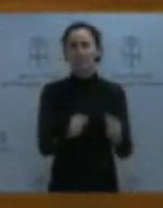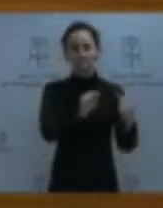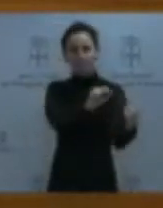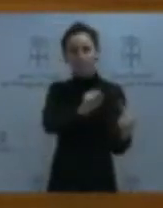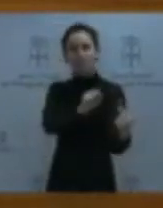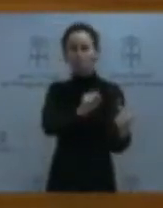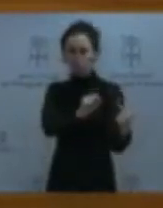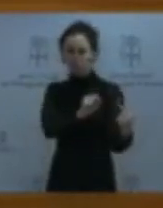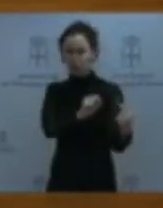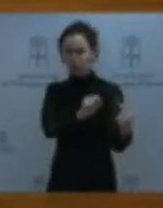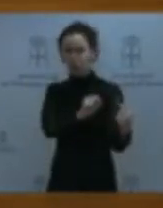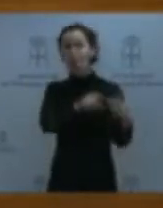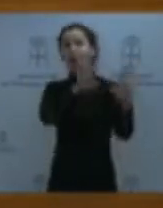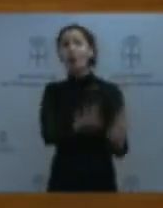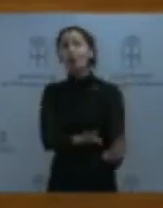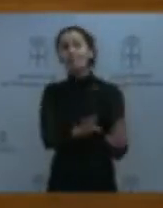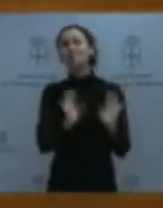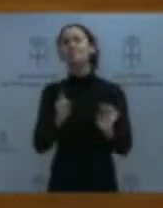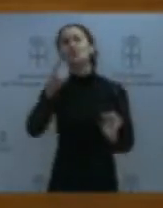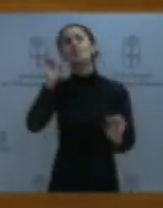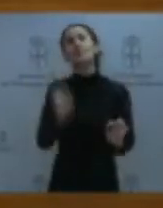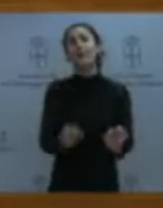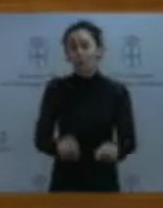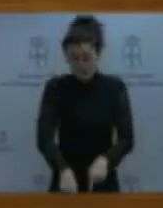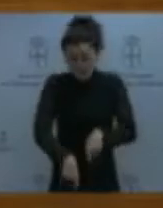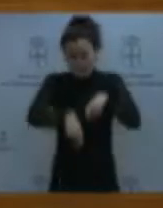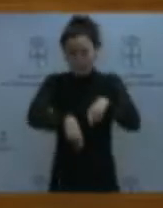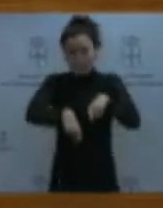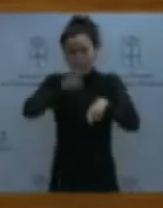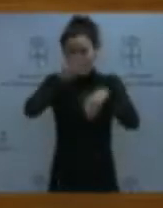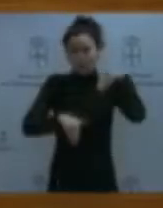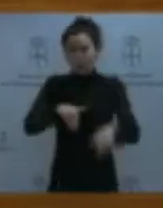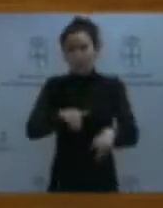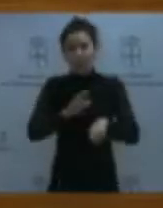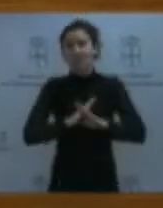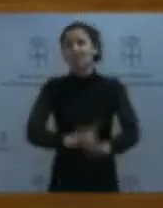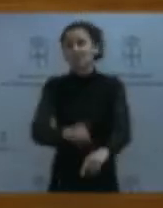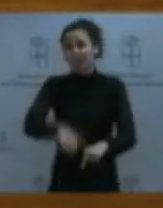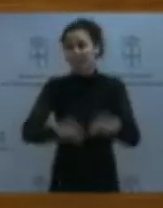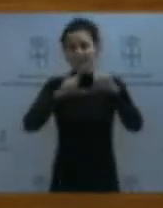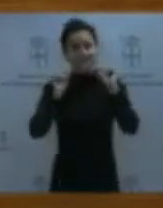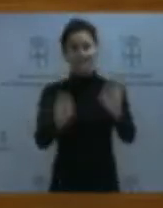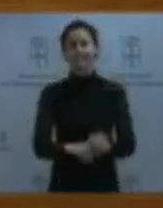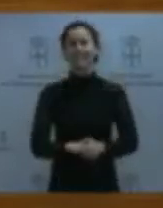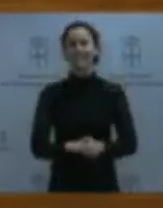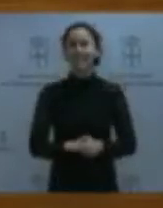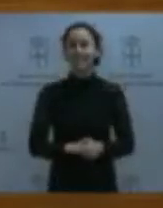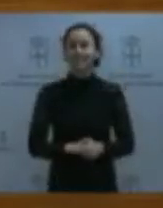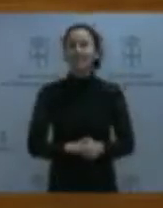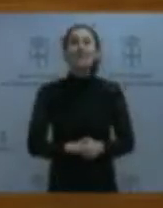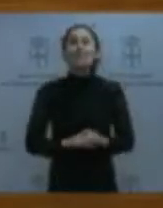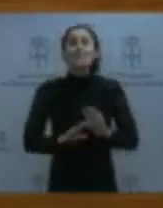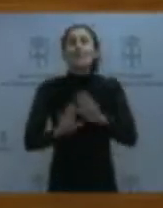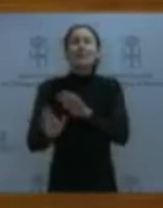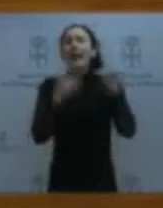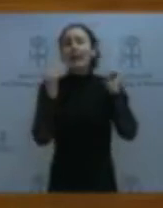Pero sí, dedícalo usted al grafeno, verá cuánto carbón hay que extraer. Para eso sí que somos autosuficientes. Pero lo que había era que,